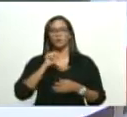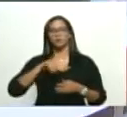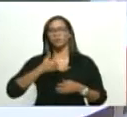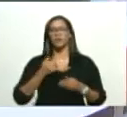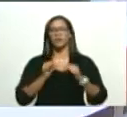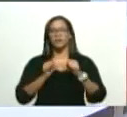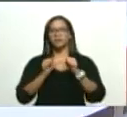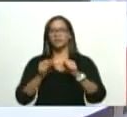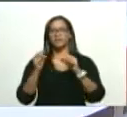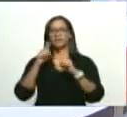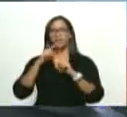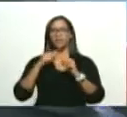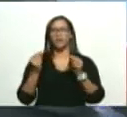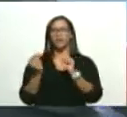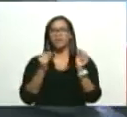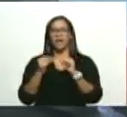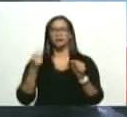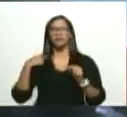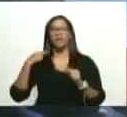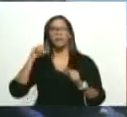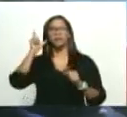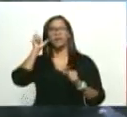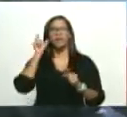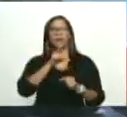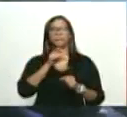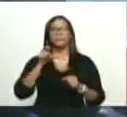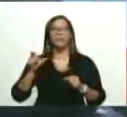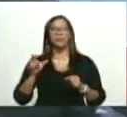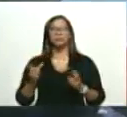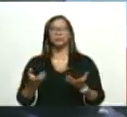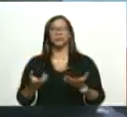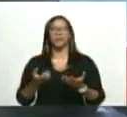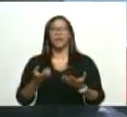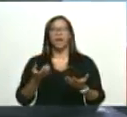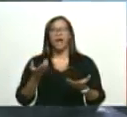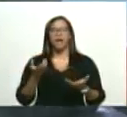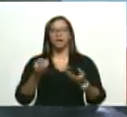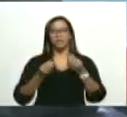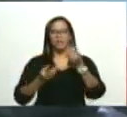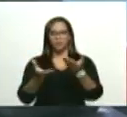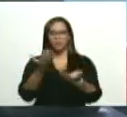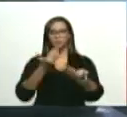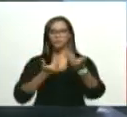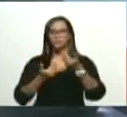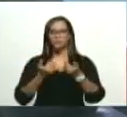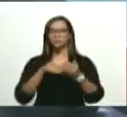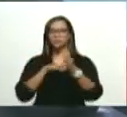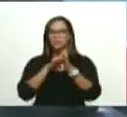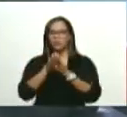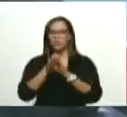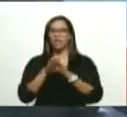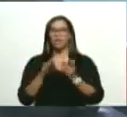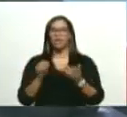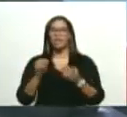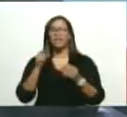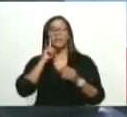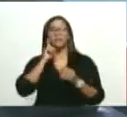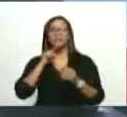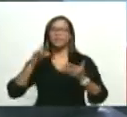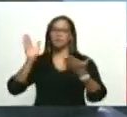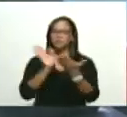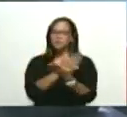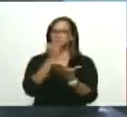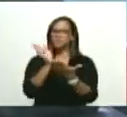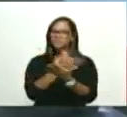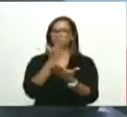tener con esas personas. Tenemos que escuchar lo que esas personas han ido absorbiendo, ir desmintiendo mucho de lo que se les ha